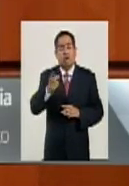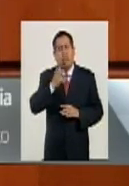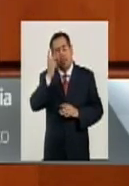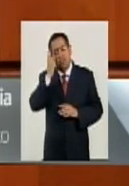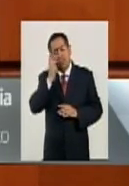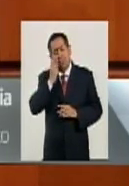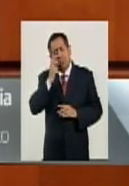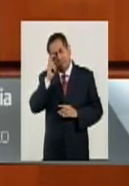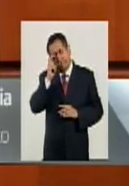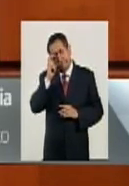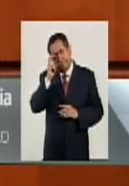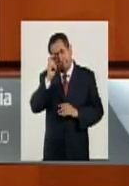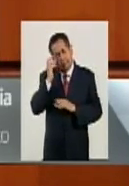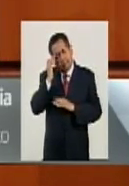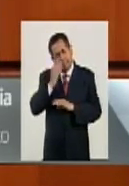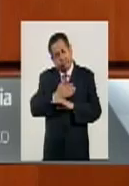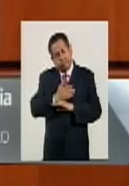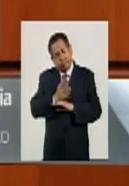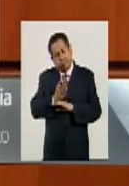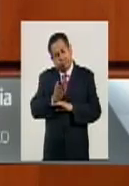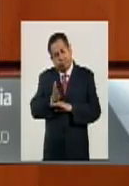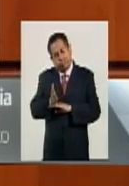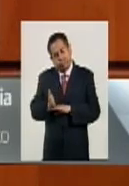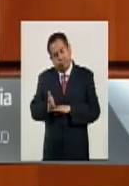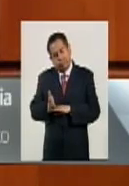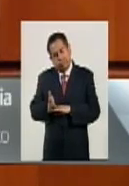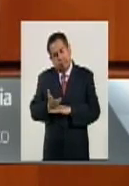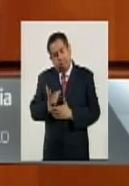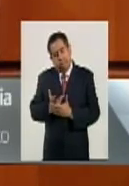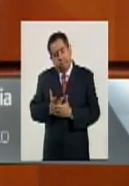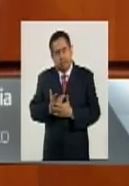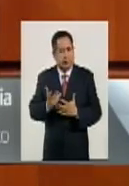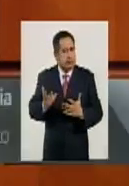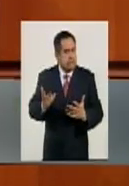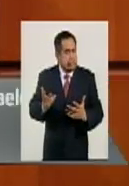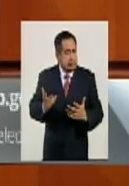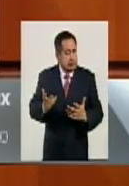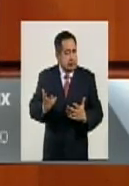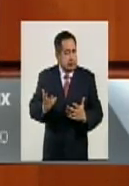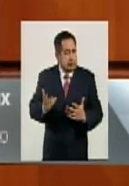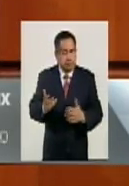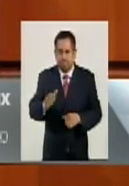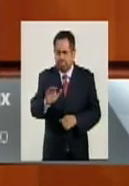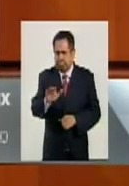que se prolonga durante casi toda la tarde. Pero quiero hacer énfasis